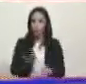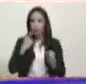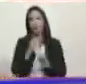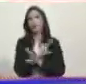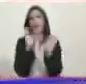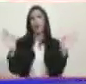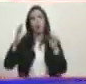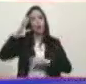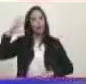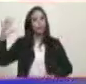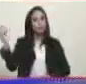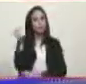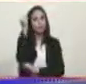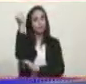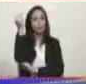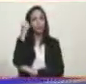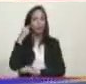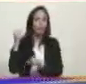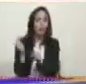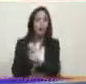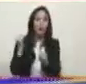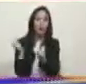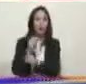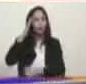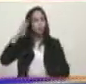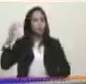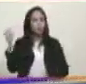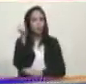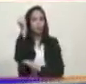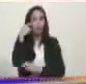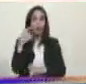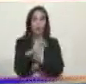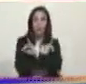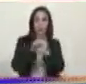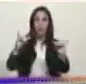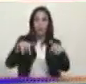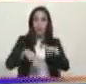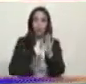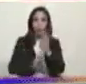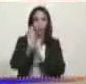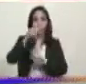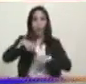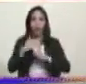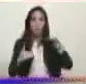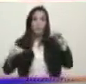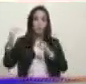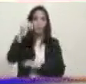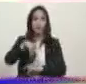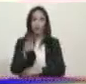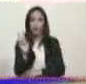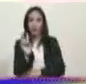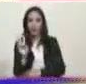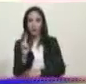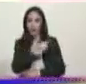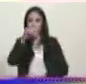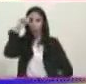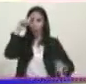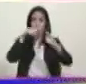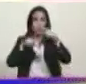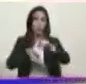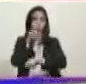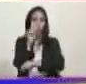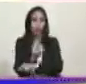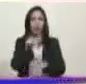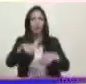en grande, pensar en grande, actuar en grande. La independencia, el desarrollo, la Venezuela potencia. Ese tiene que ser nuestro objetivo. La